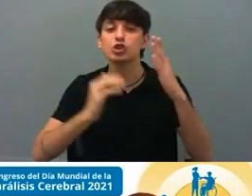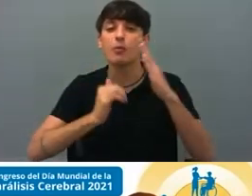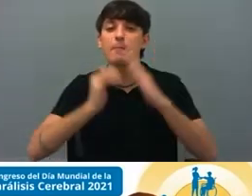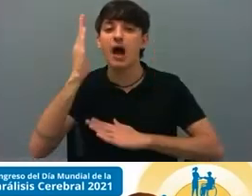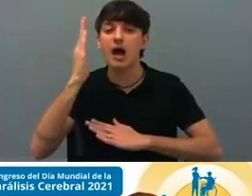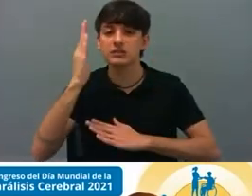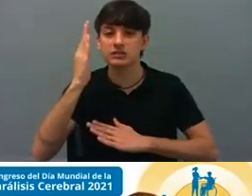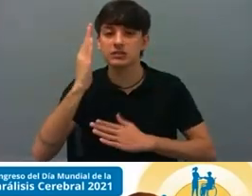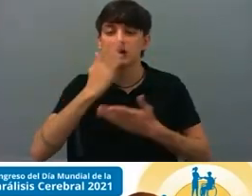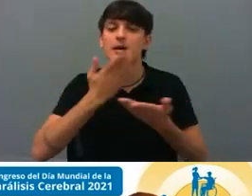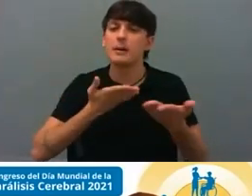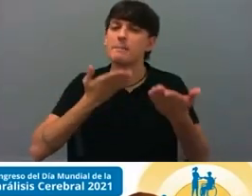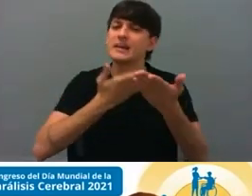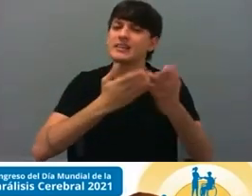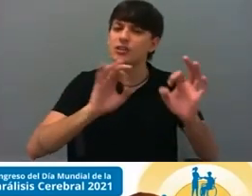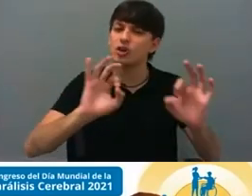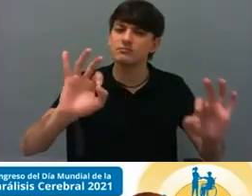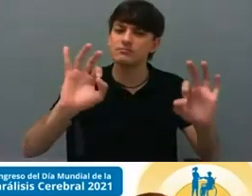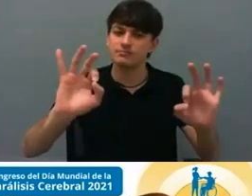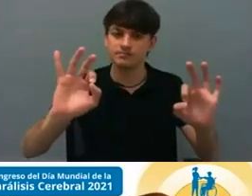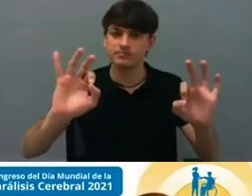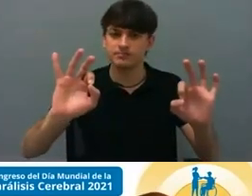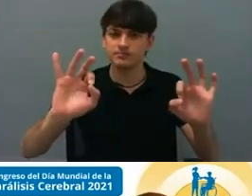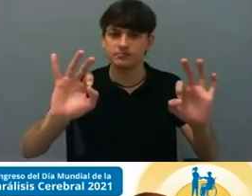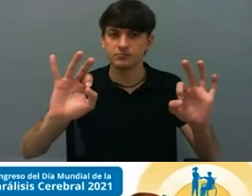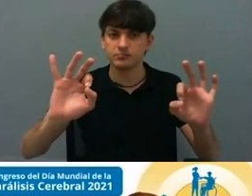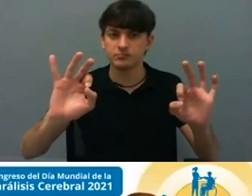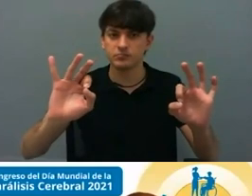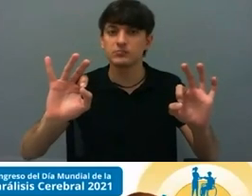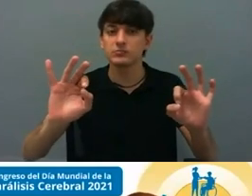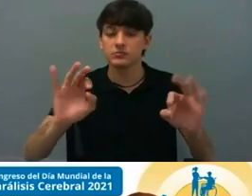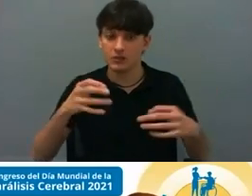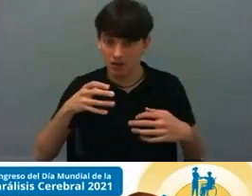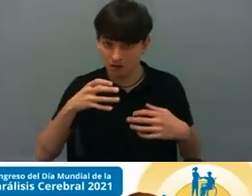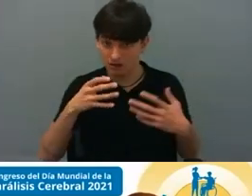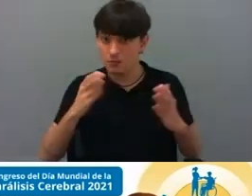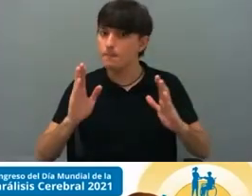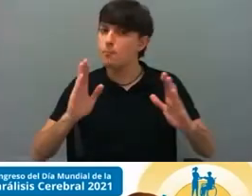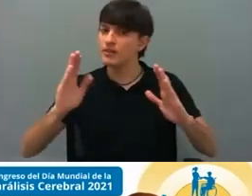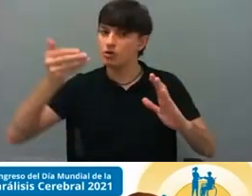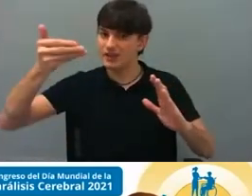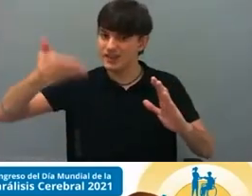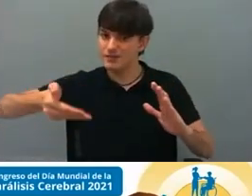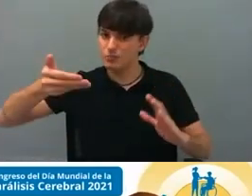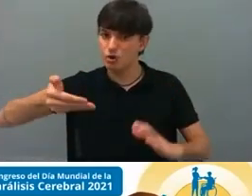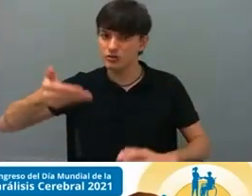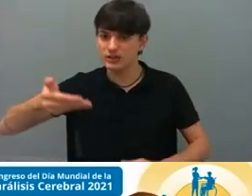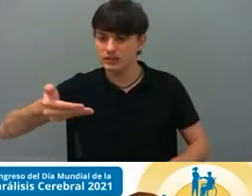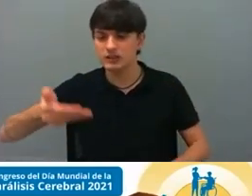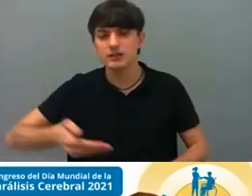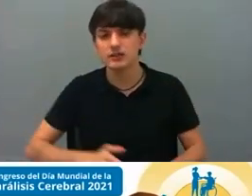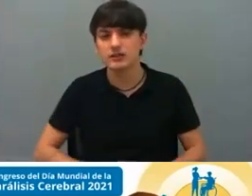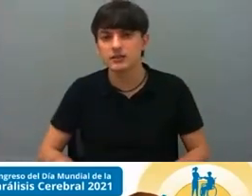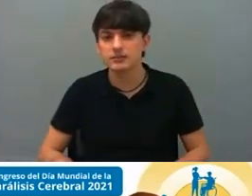Hay esa petición expresa. Y entonces, bueno, pues es un momento importante ahora que públicamente también